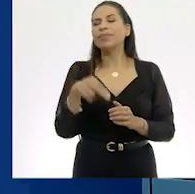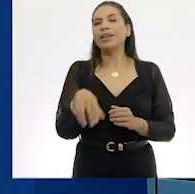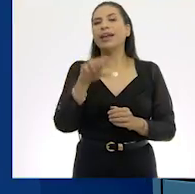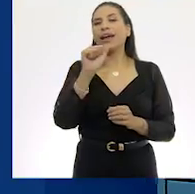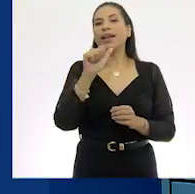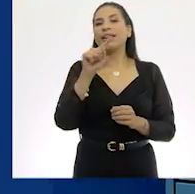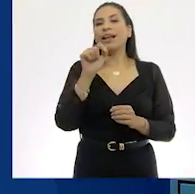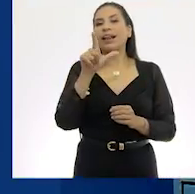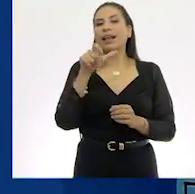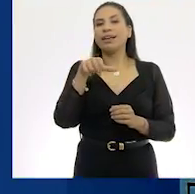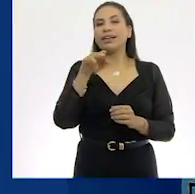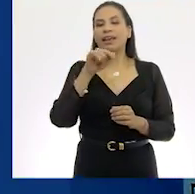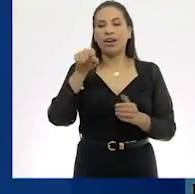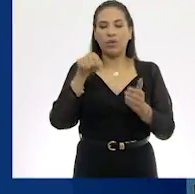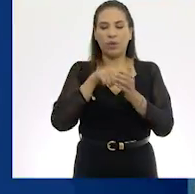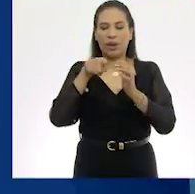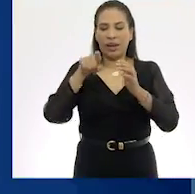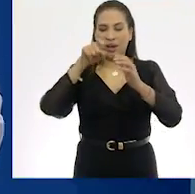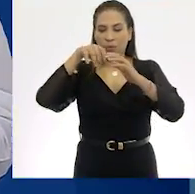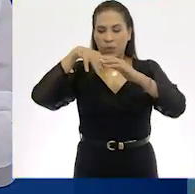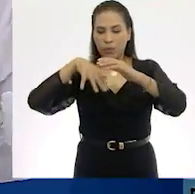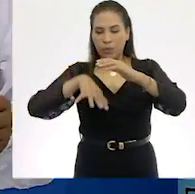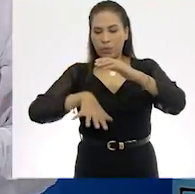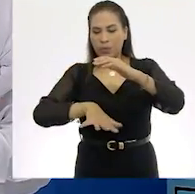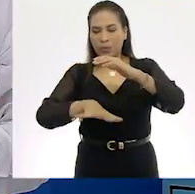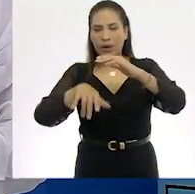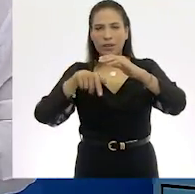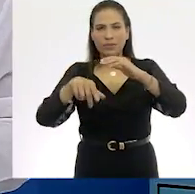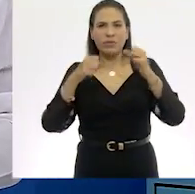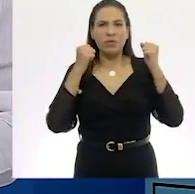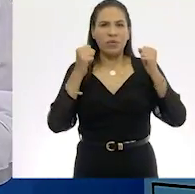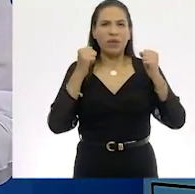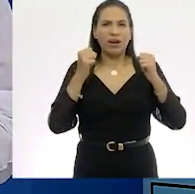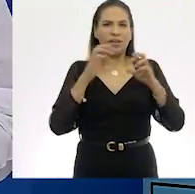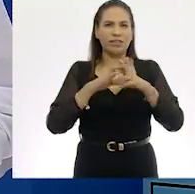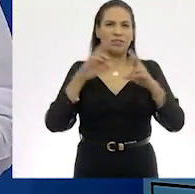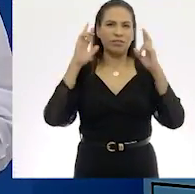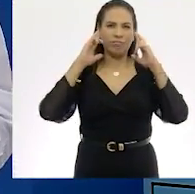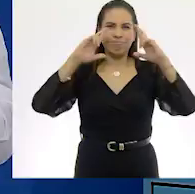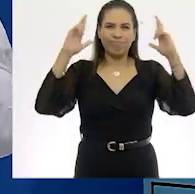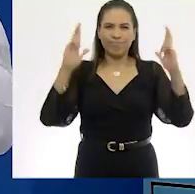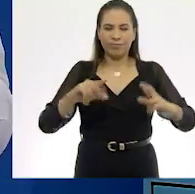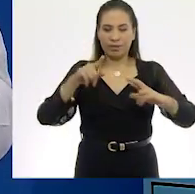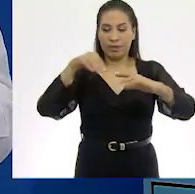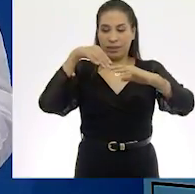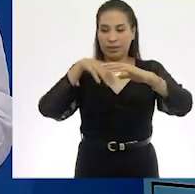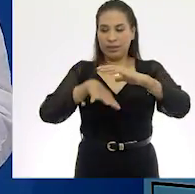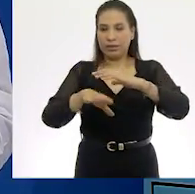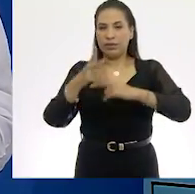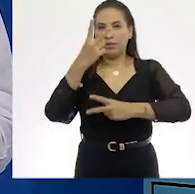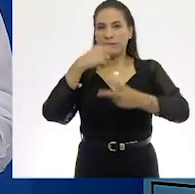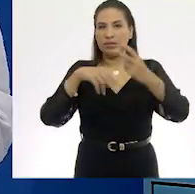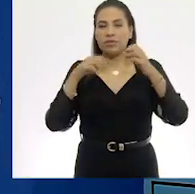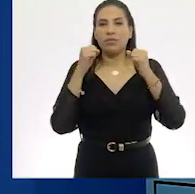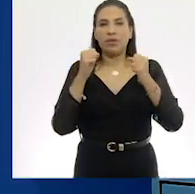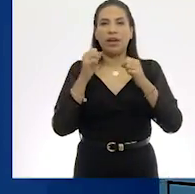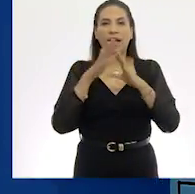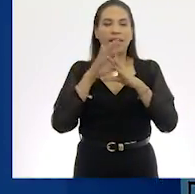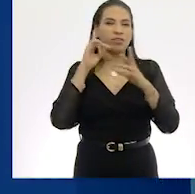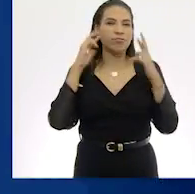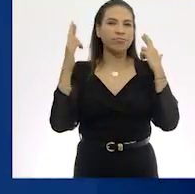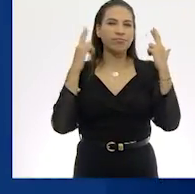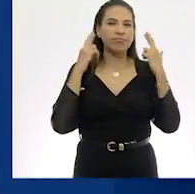Atalaquia, lugar donde se hunde el agua. Un fuerte trueno sonó dentro de la cueva y el eco resonó en el